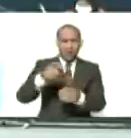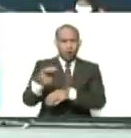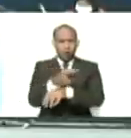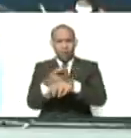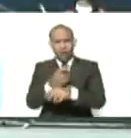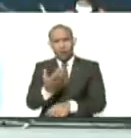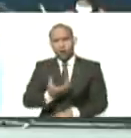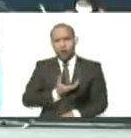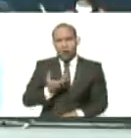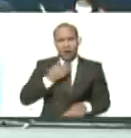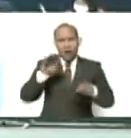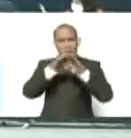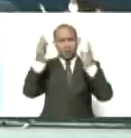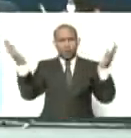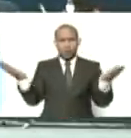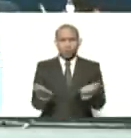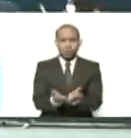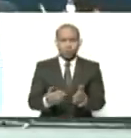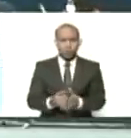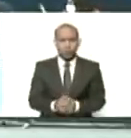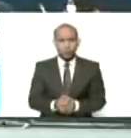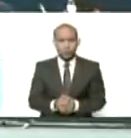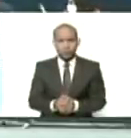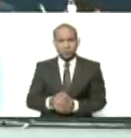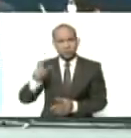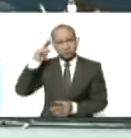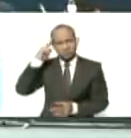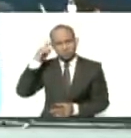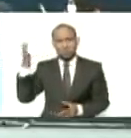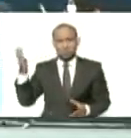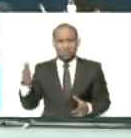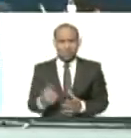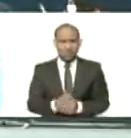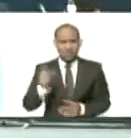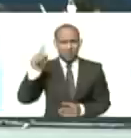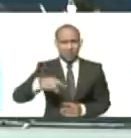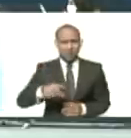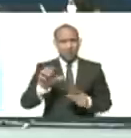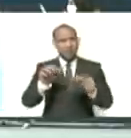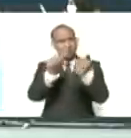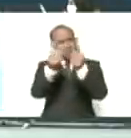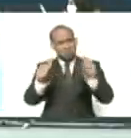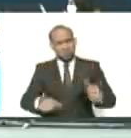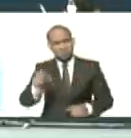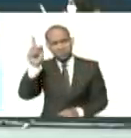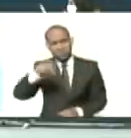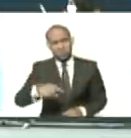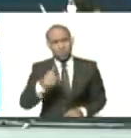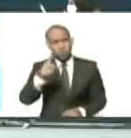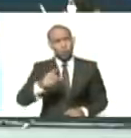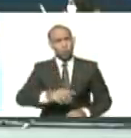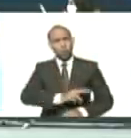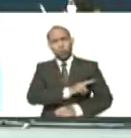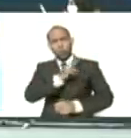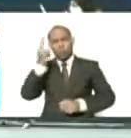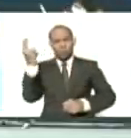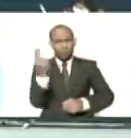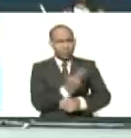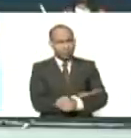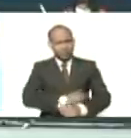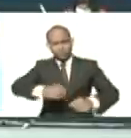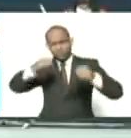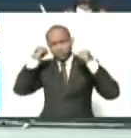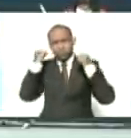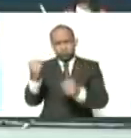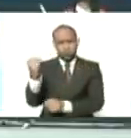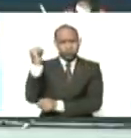gobernadores, alcaldes del mundo, intelectuales, cultores. Un poderoso Congreso